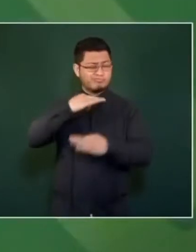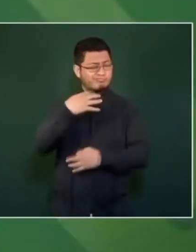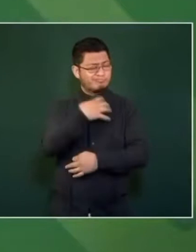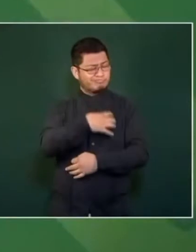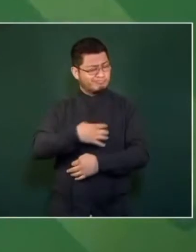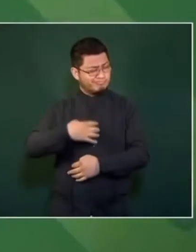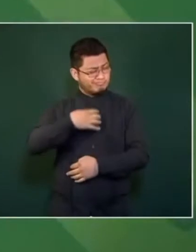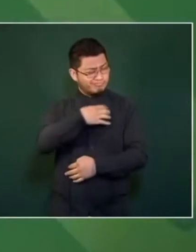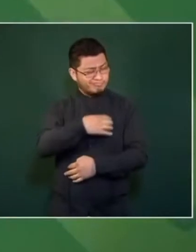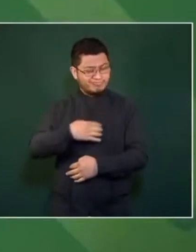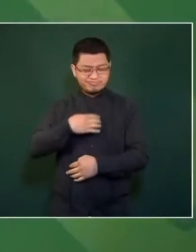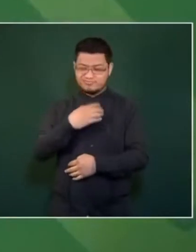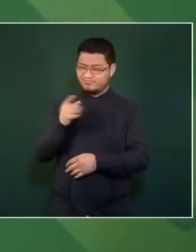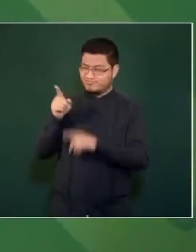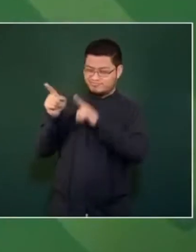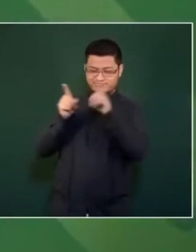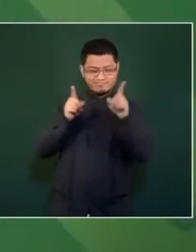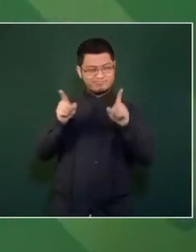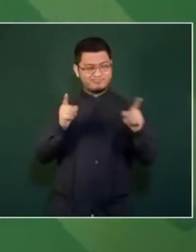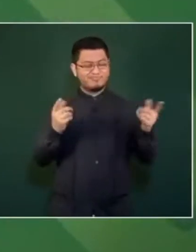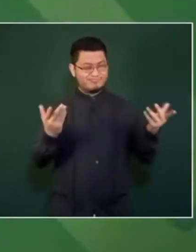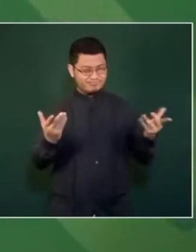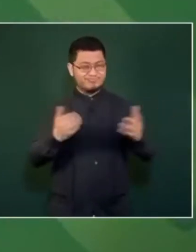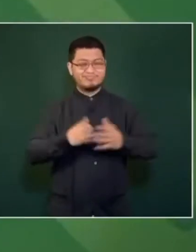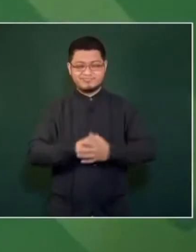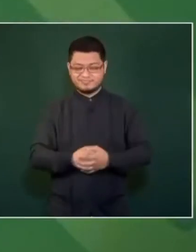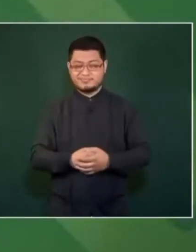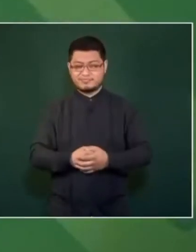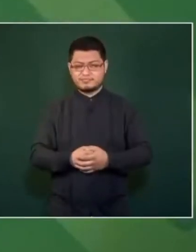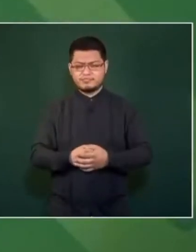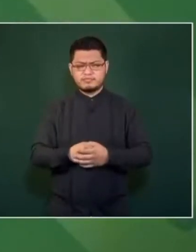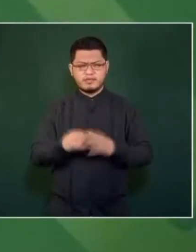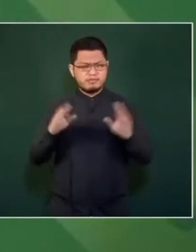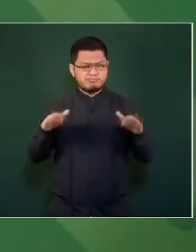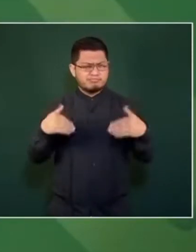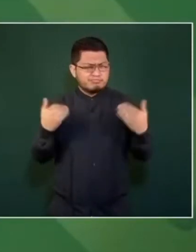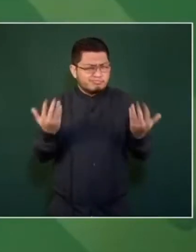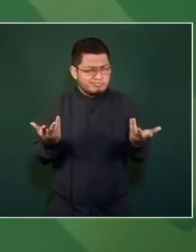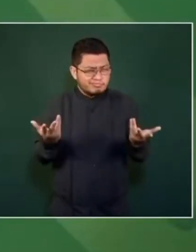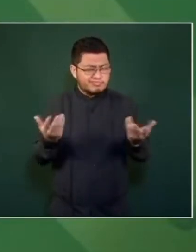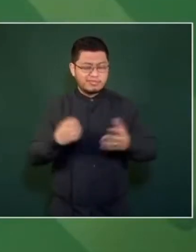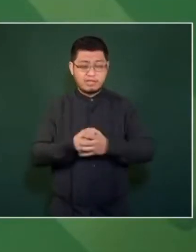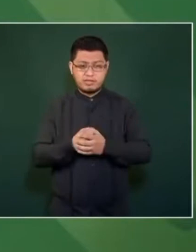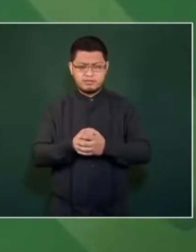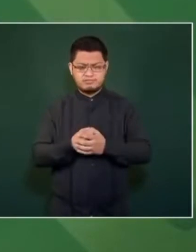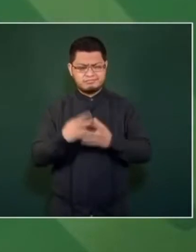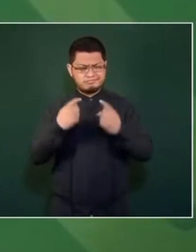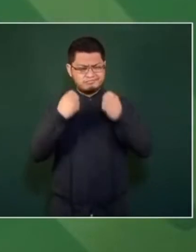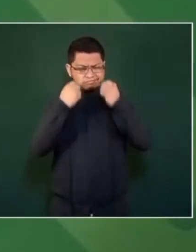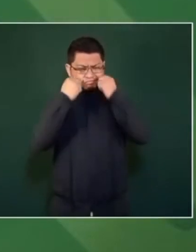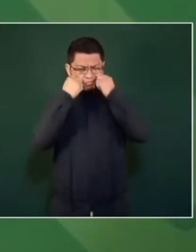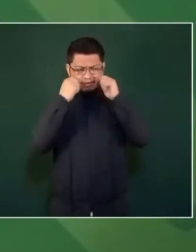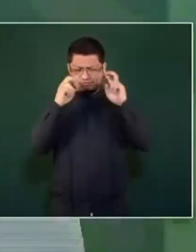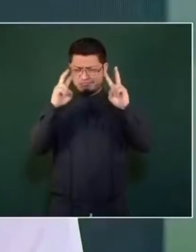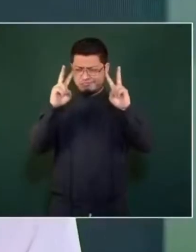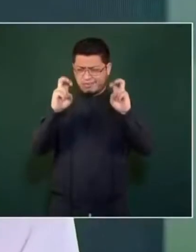porque independientemente de lo económico,